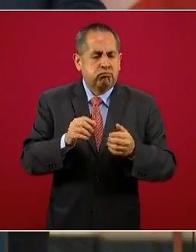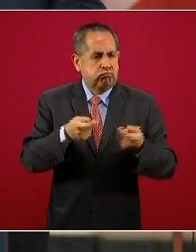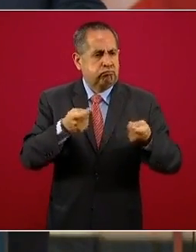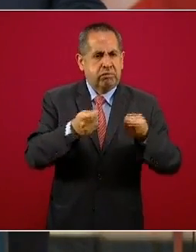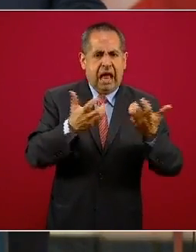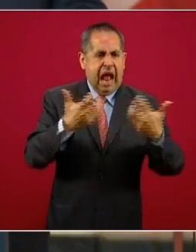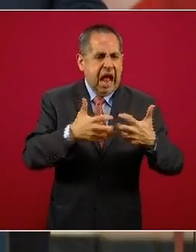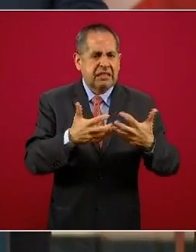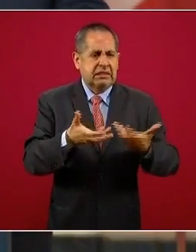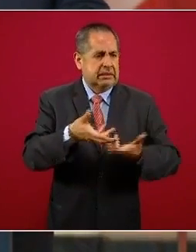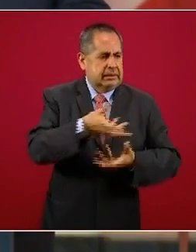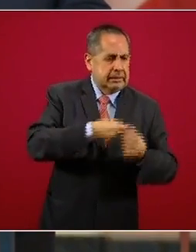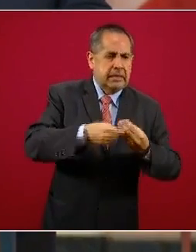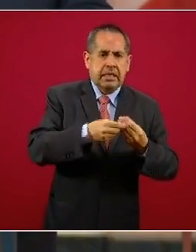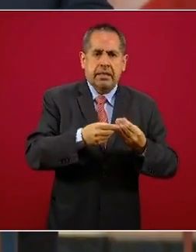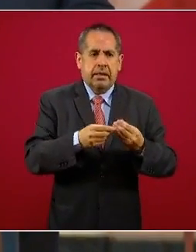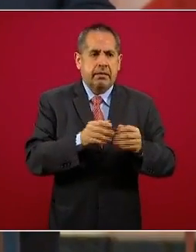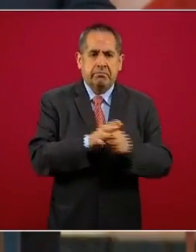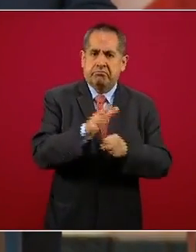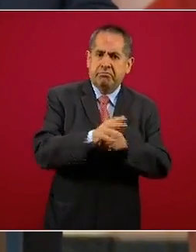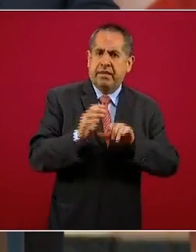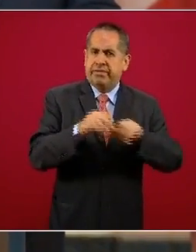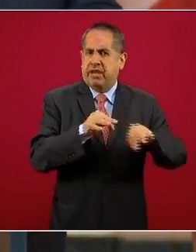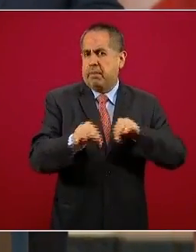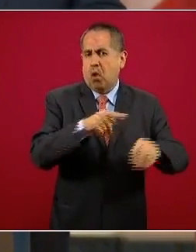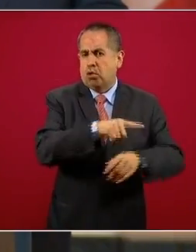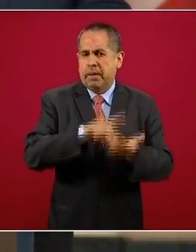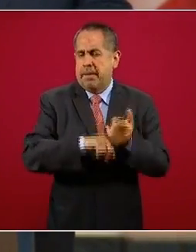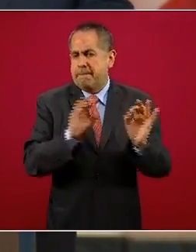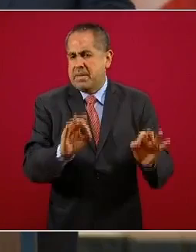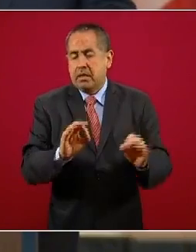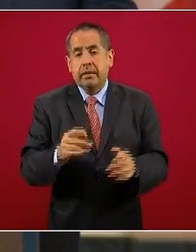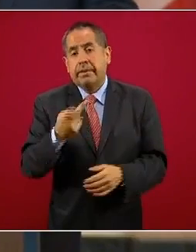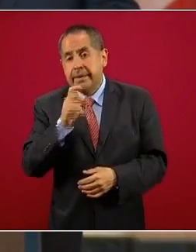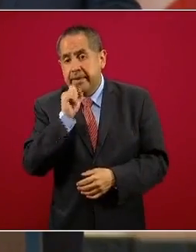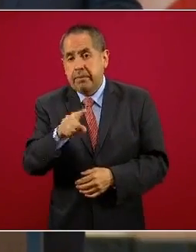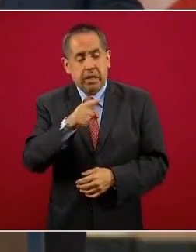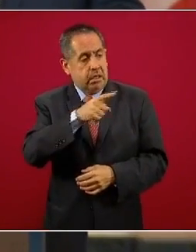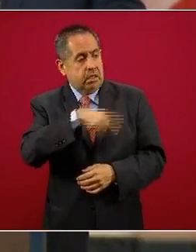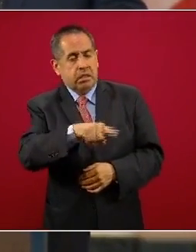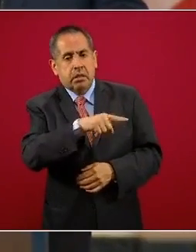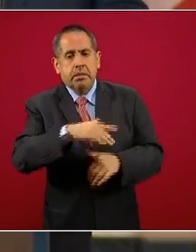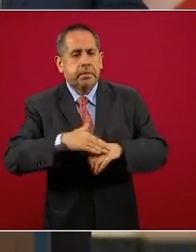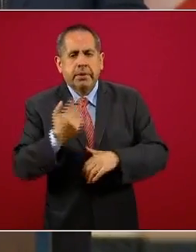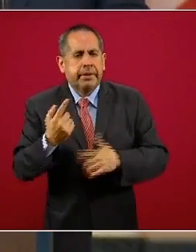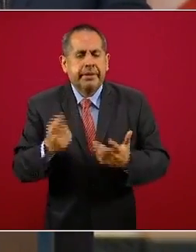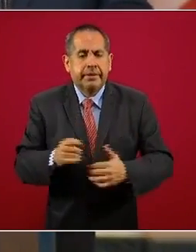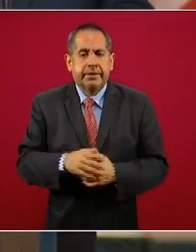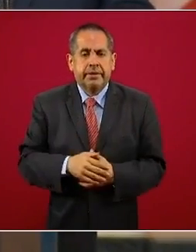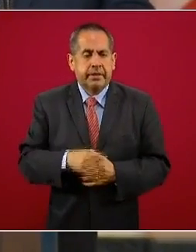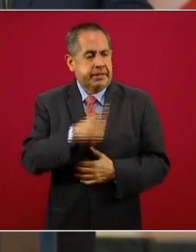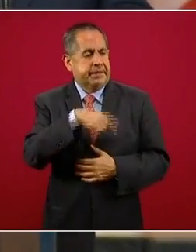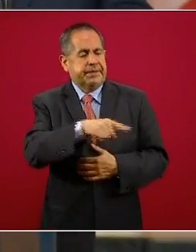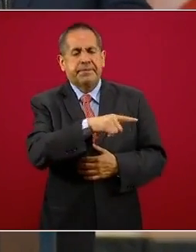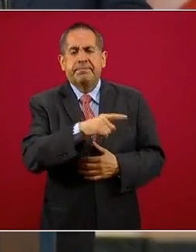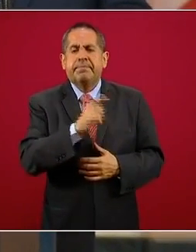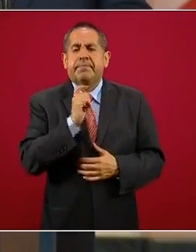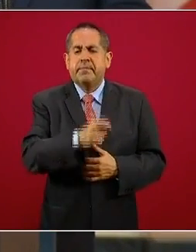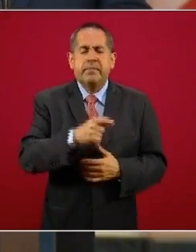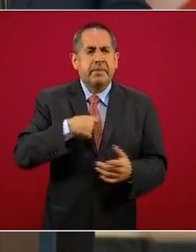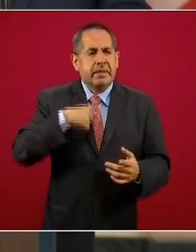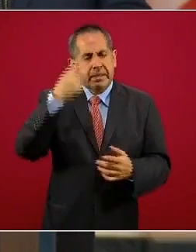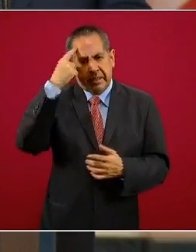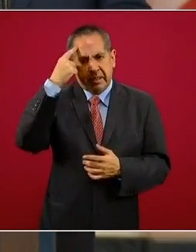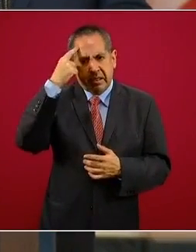producen, generan empleos, sino también porque tienen